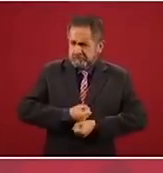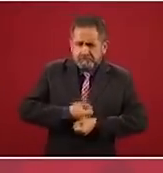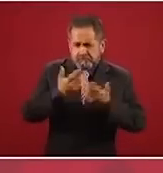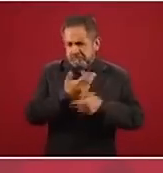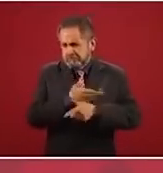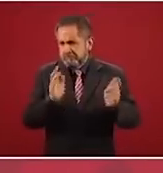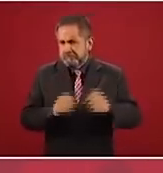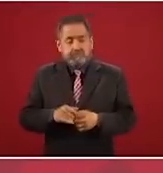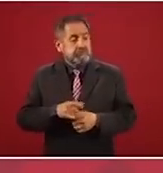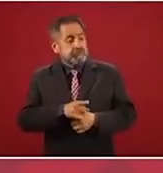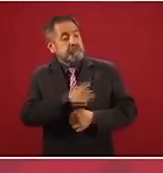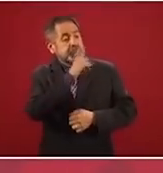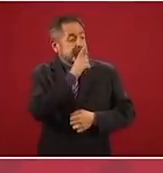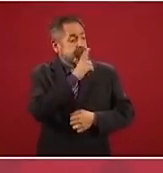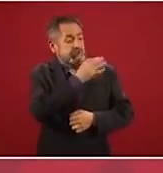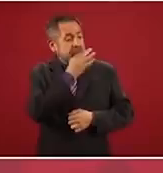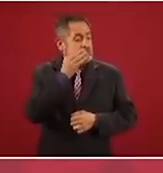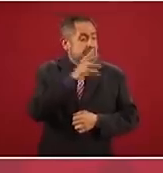nosotros a censurar,